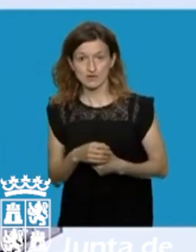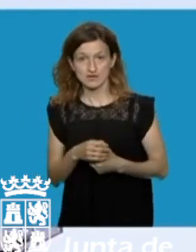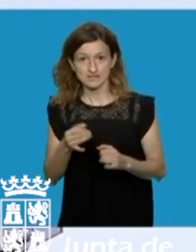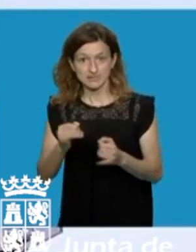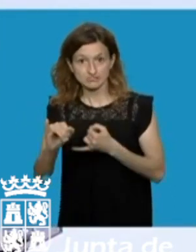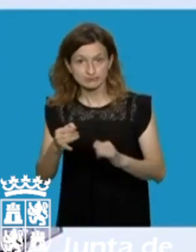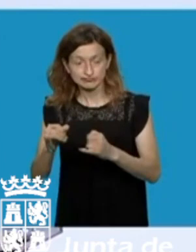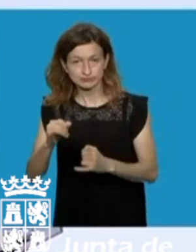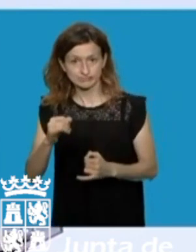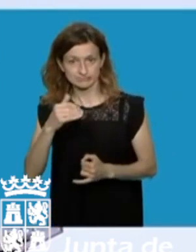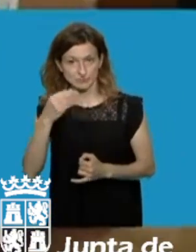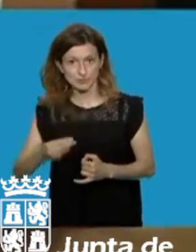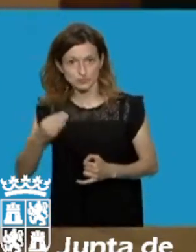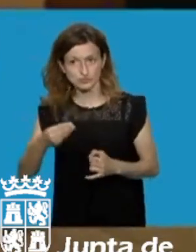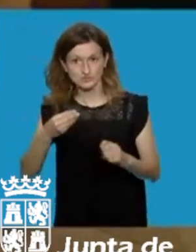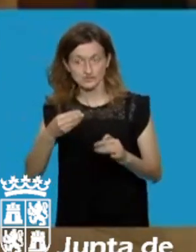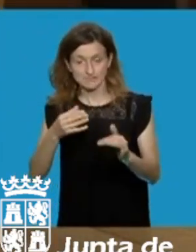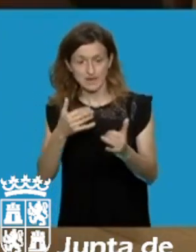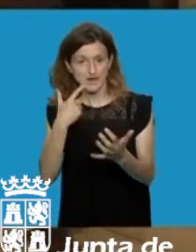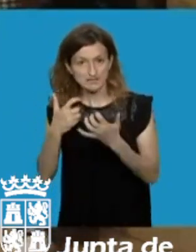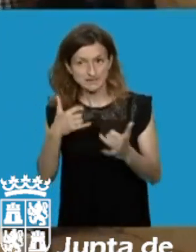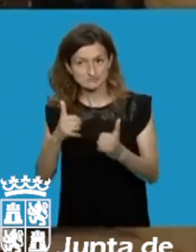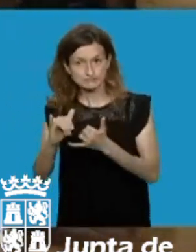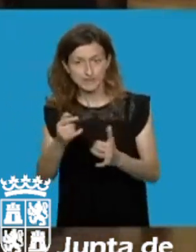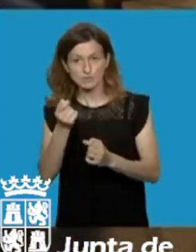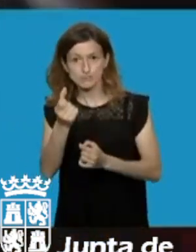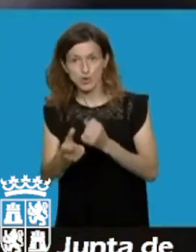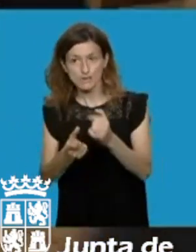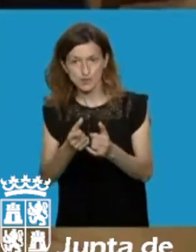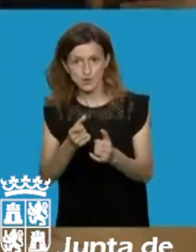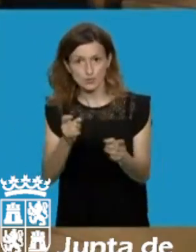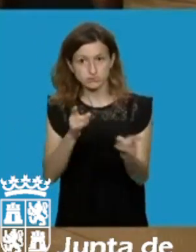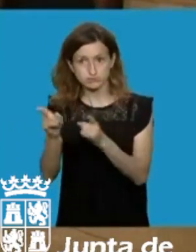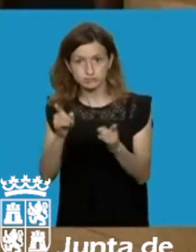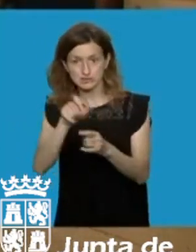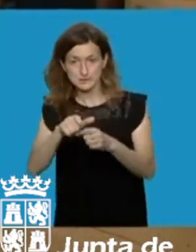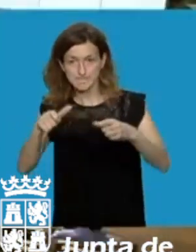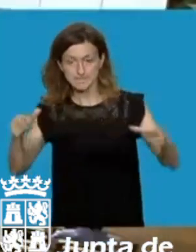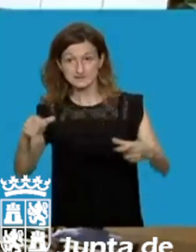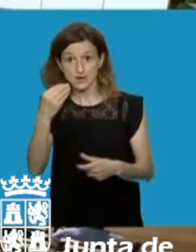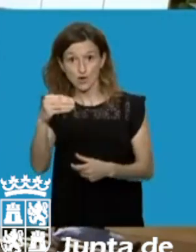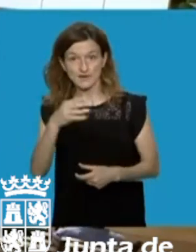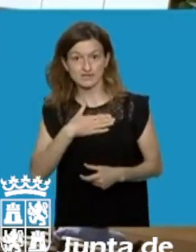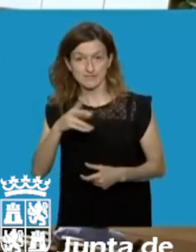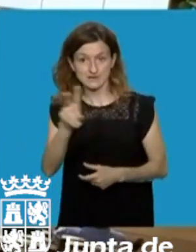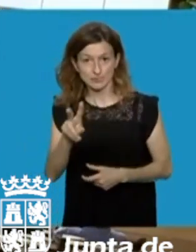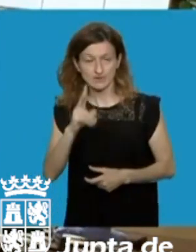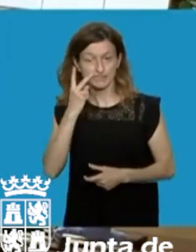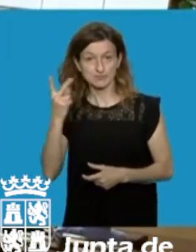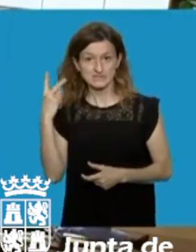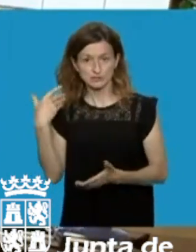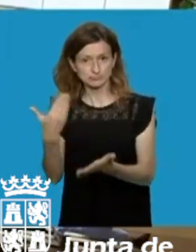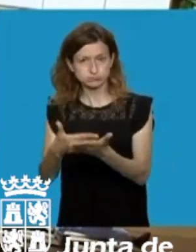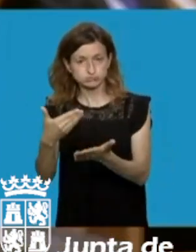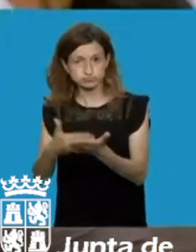patín, un prodigio, en una disciplina que además poco a poco va captando adeptos. Esta joven vallisoletana que, como han visto, está